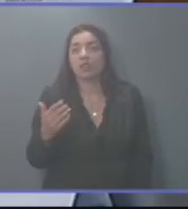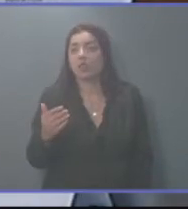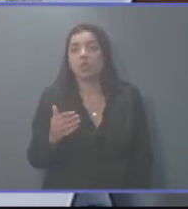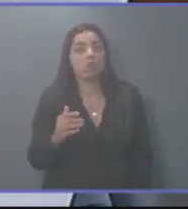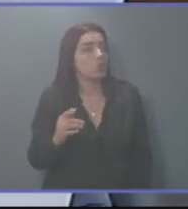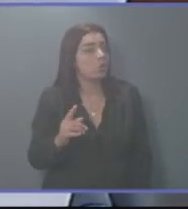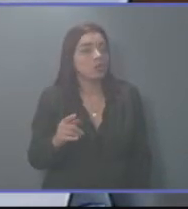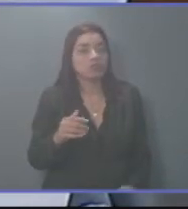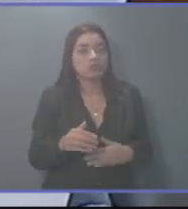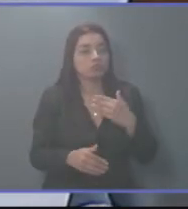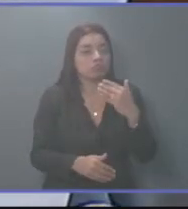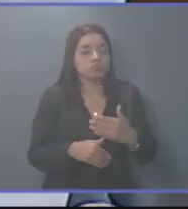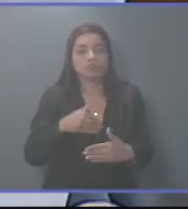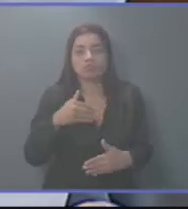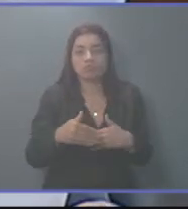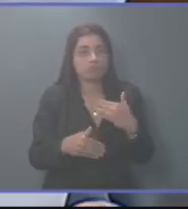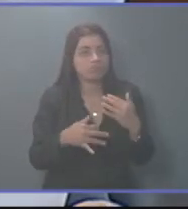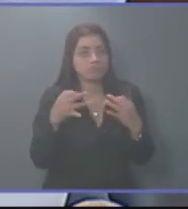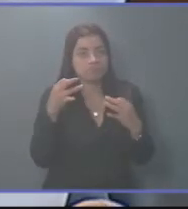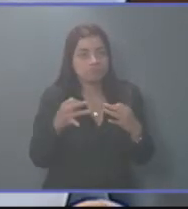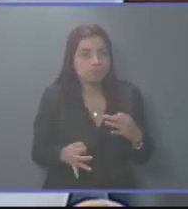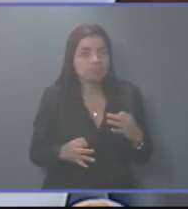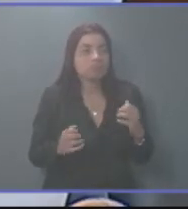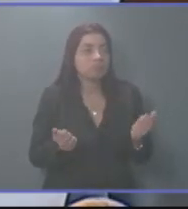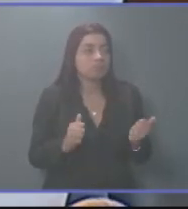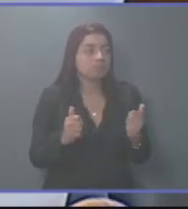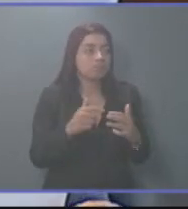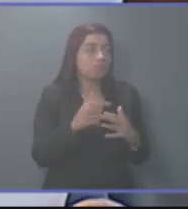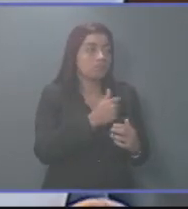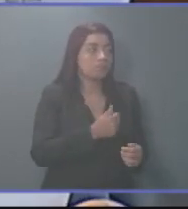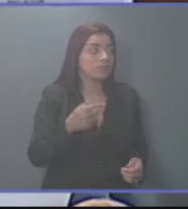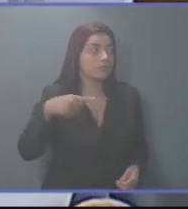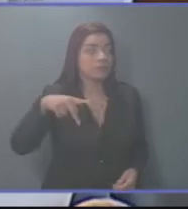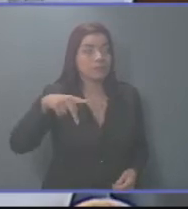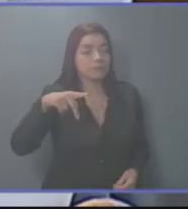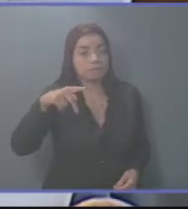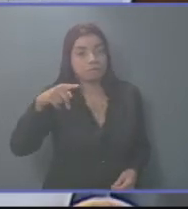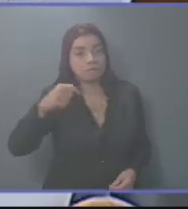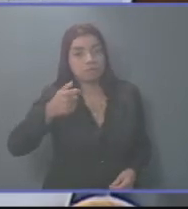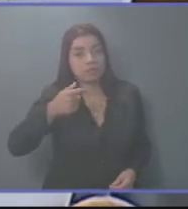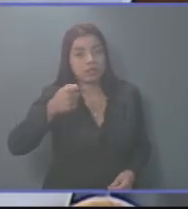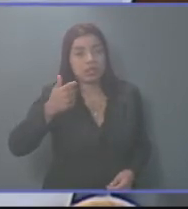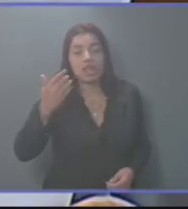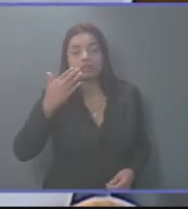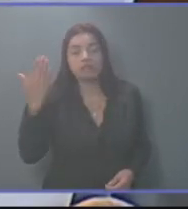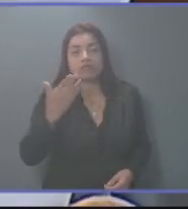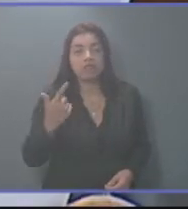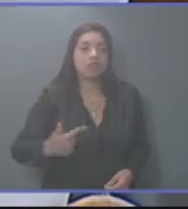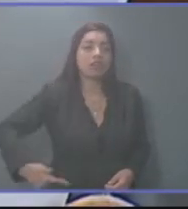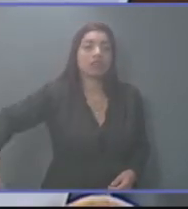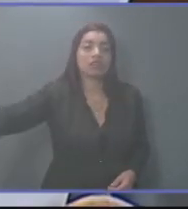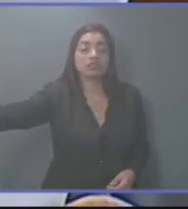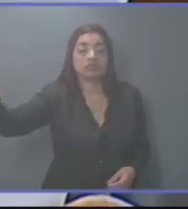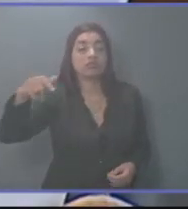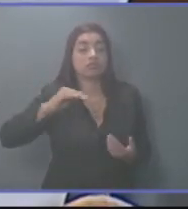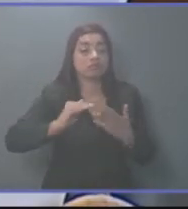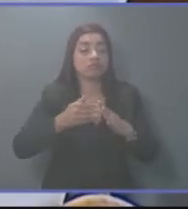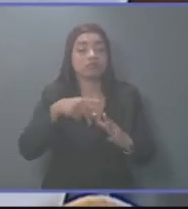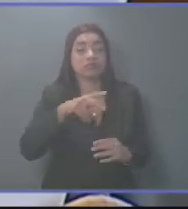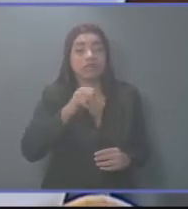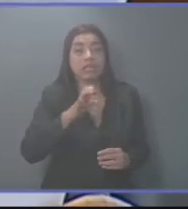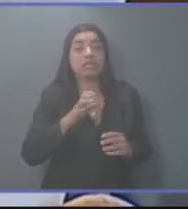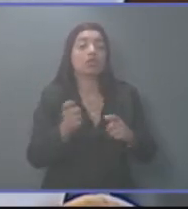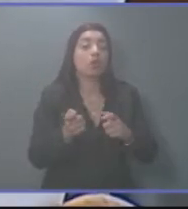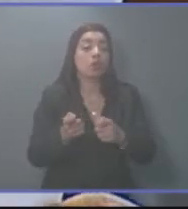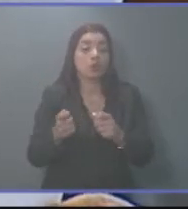le da la jerarquización que debería de tener la Policía Rural, ya que su control aparece bajo las